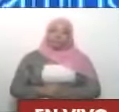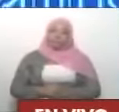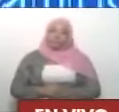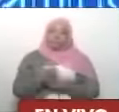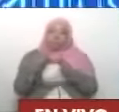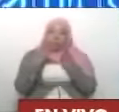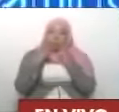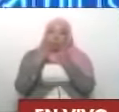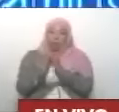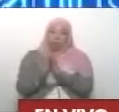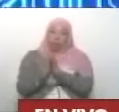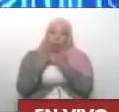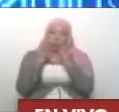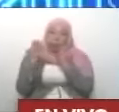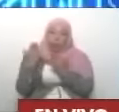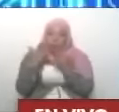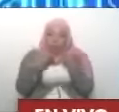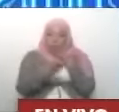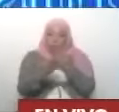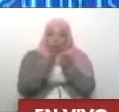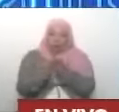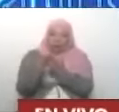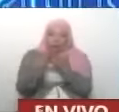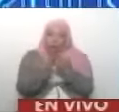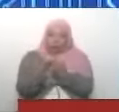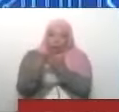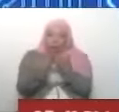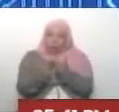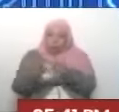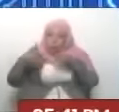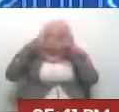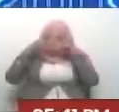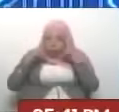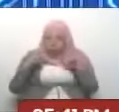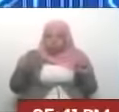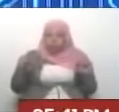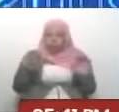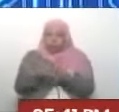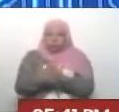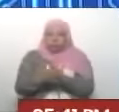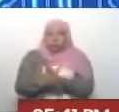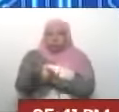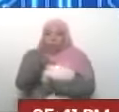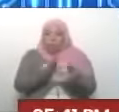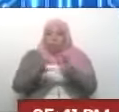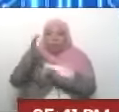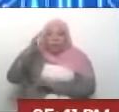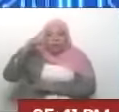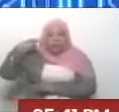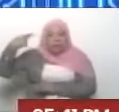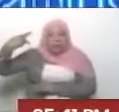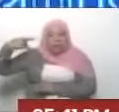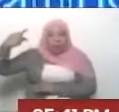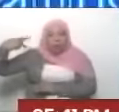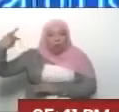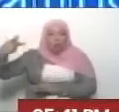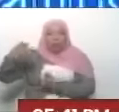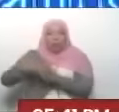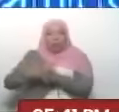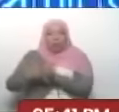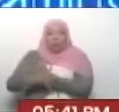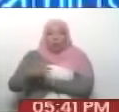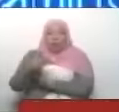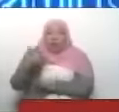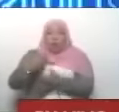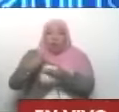por acá. Fernando Giuliani ha estudiado desde las perspectivas de la psicología este fenómeno de las